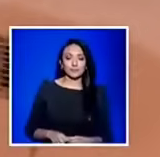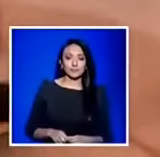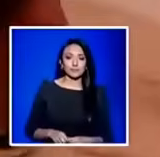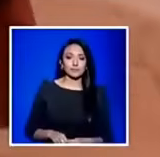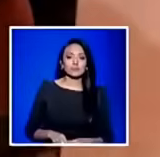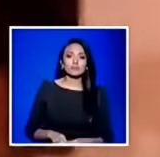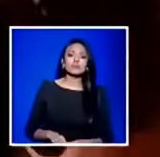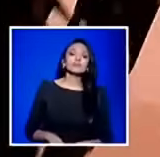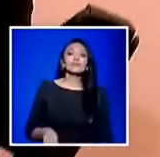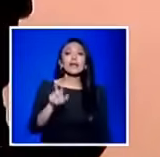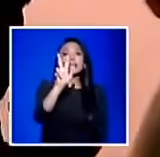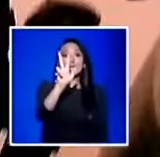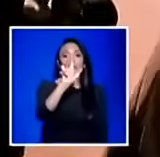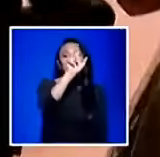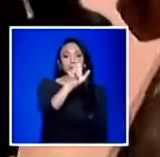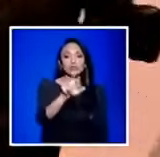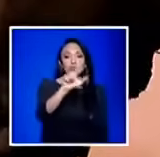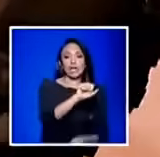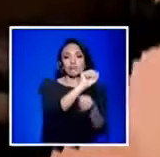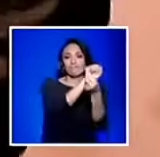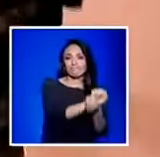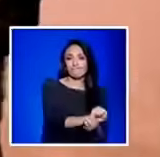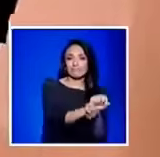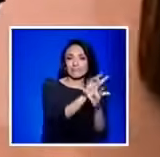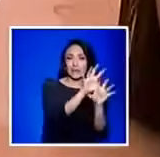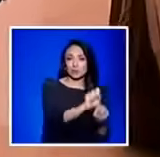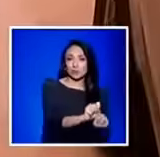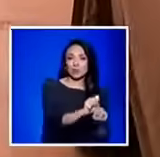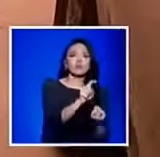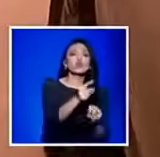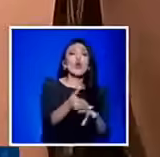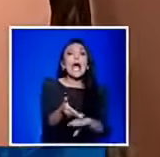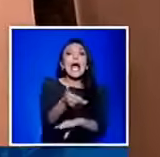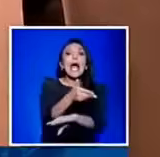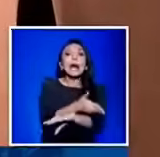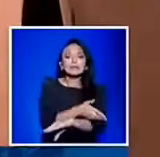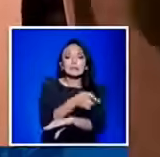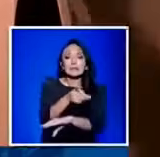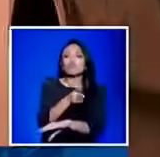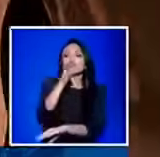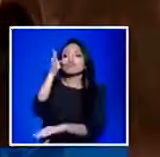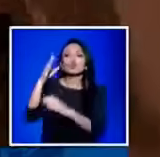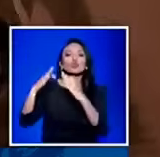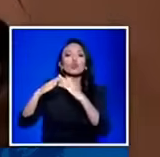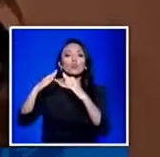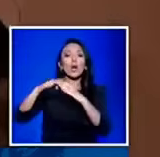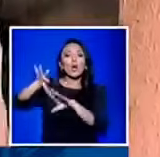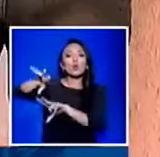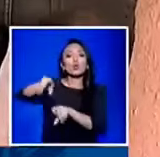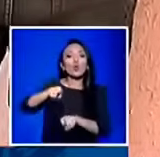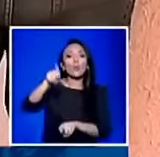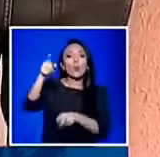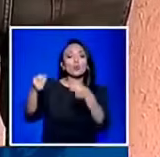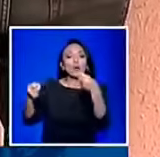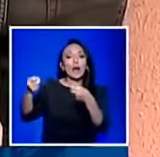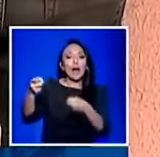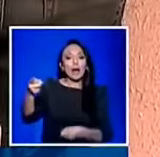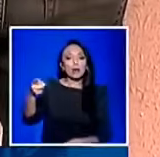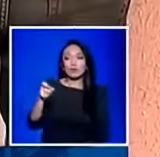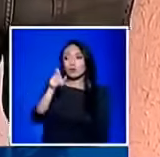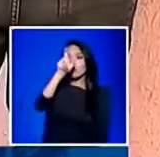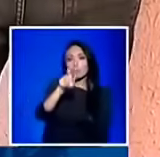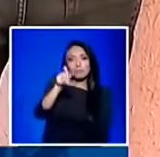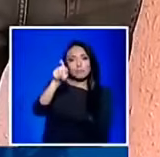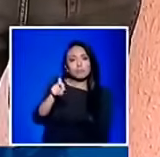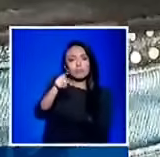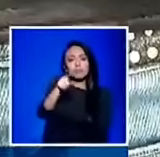Los delincuentes fueron capturados minutos después de haber desmantelado una camioneta en el sector de Tumbaco. Los sospechosos Al